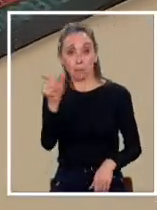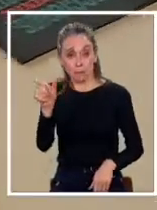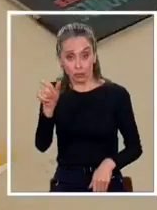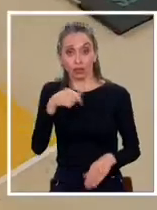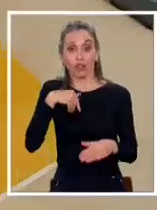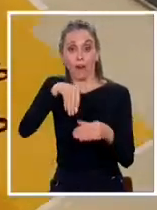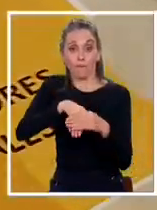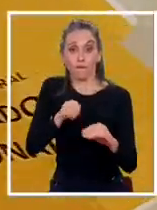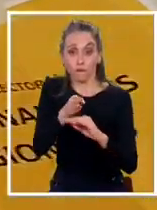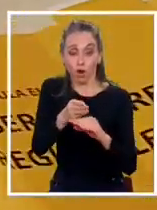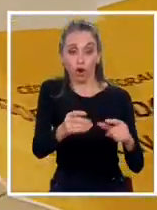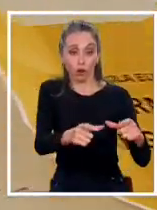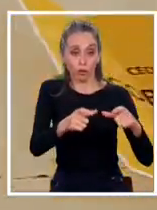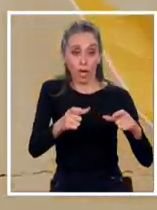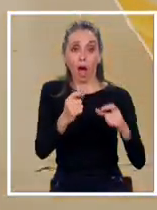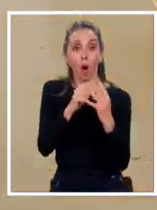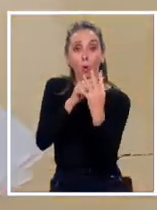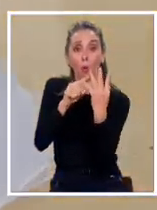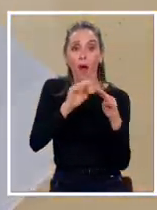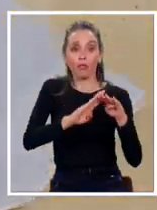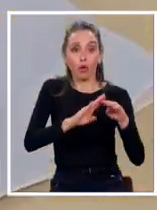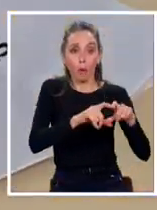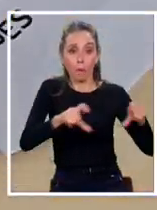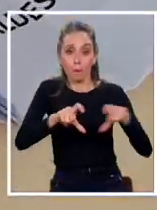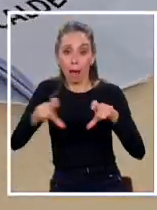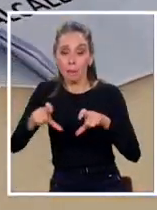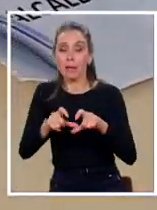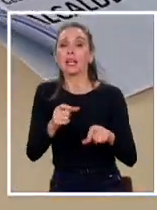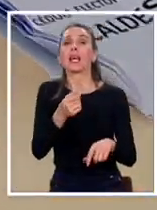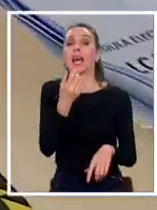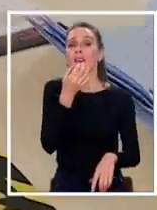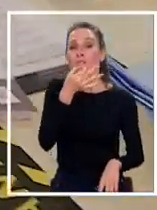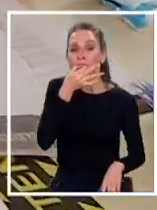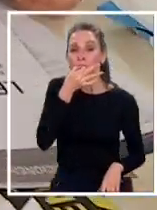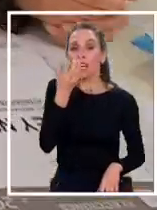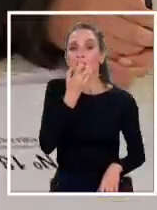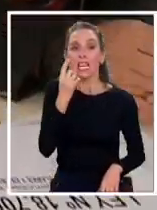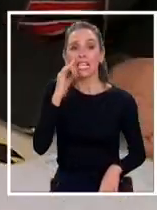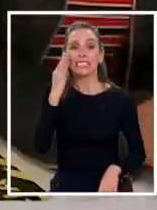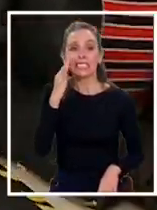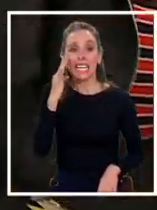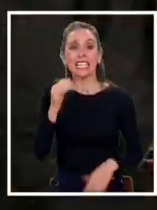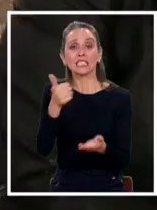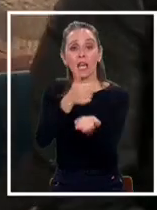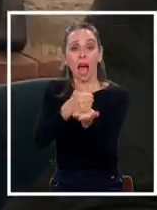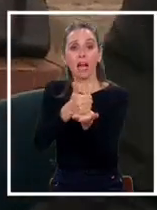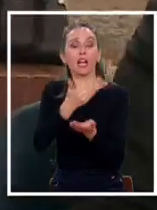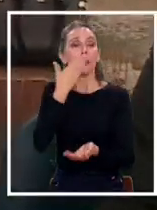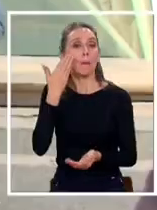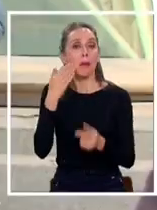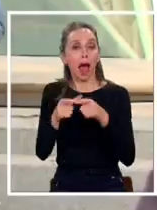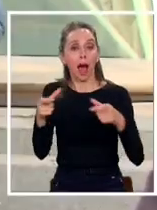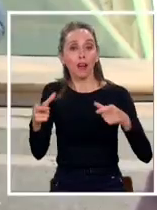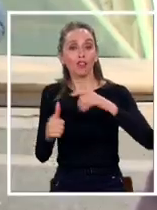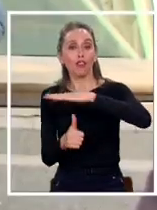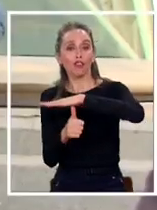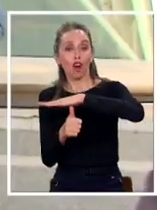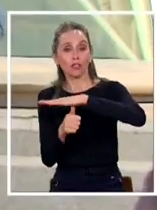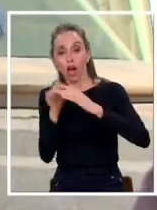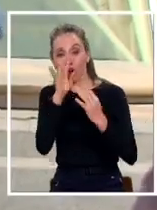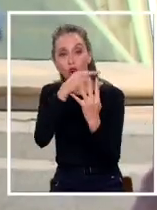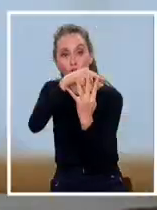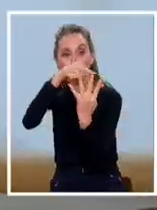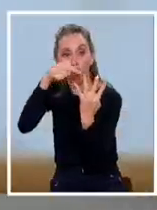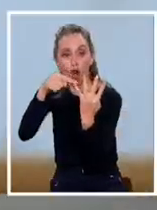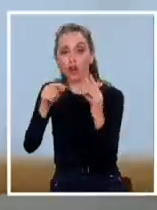elector, beige o verde, si votará por constituyentes, naranja para gobernadores, celeste para alcaldes y blanco para concejales. En